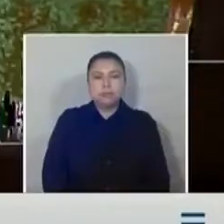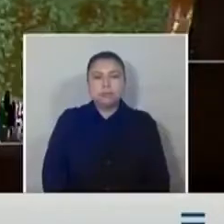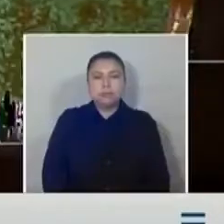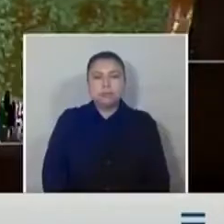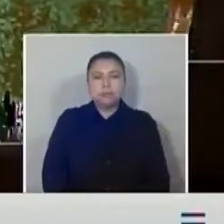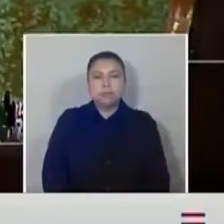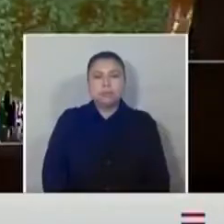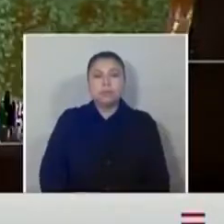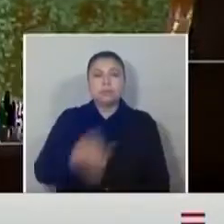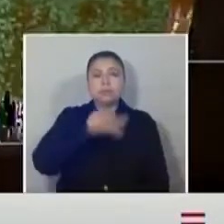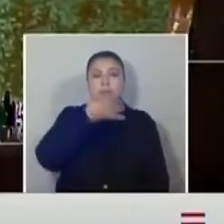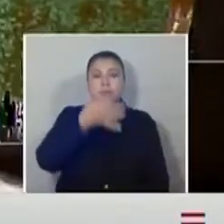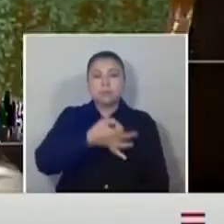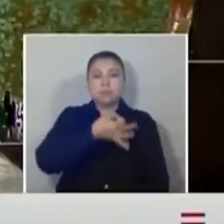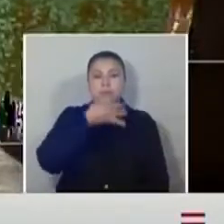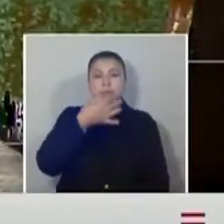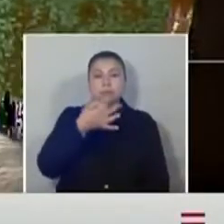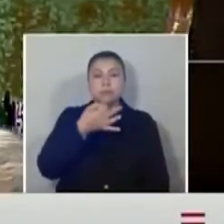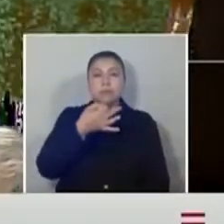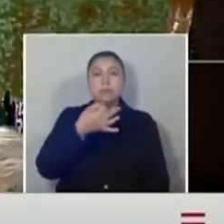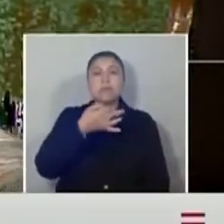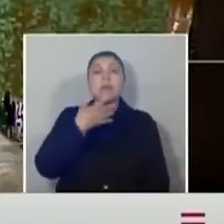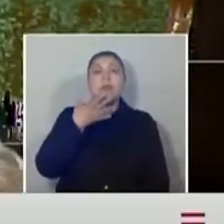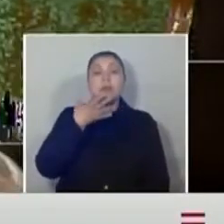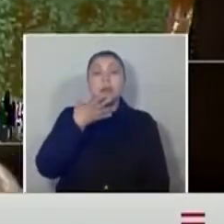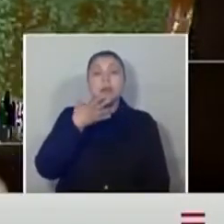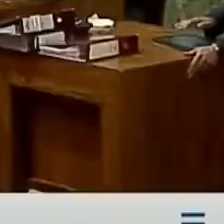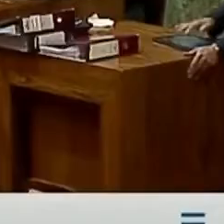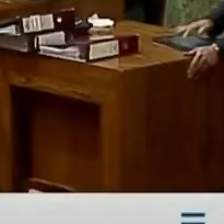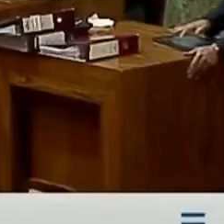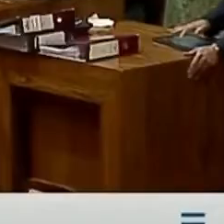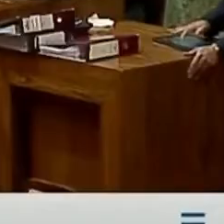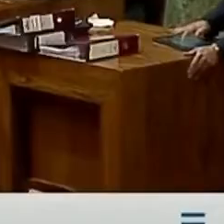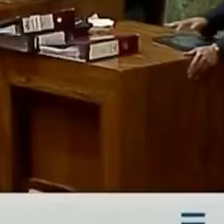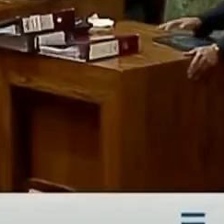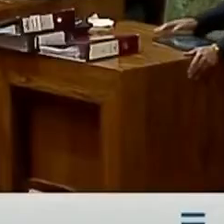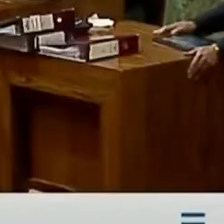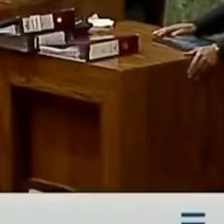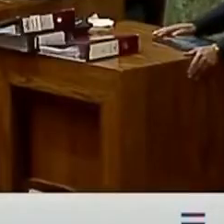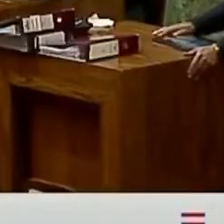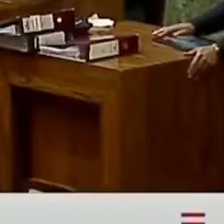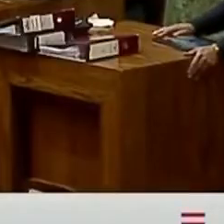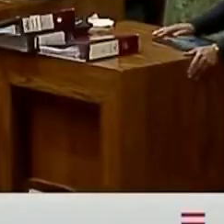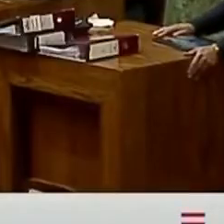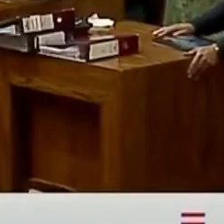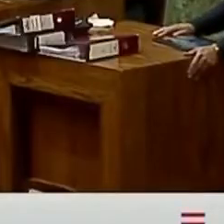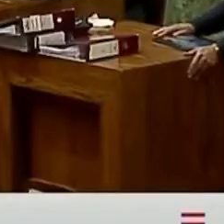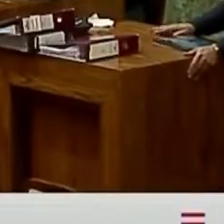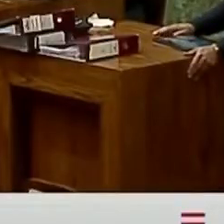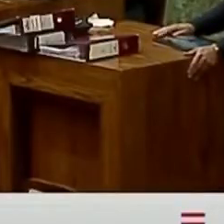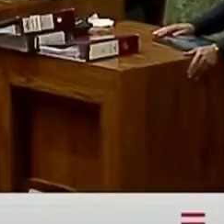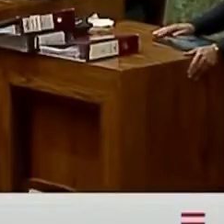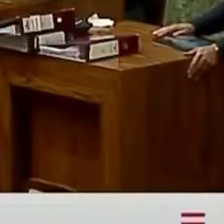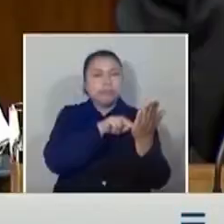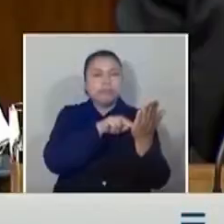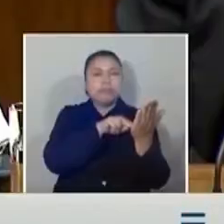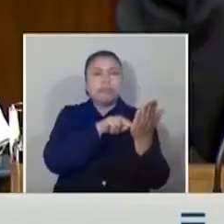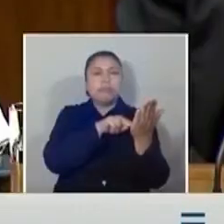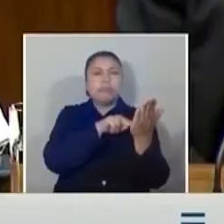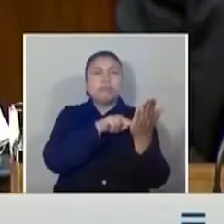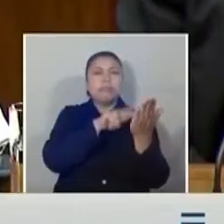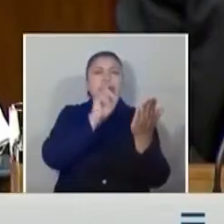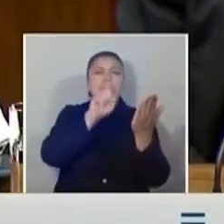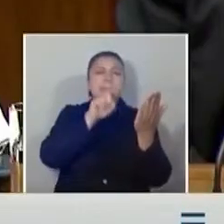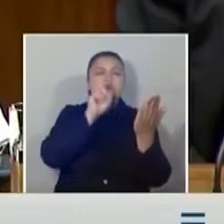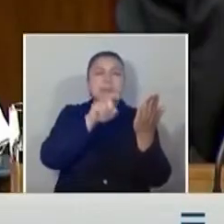que el año pasado no crecieron, ¿no? Y por tanto, eso afecta naturalmente a las personas. Naturalmente,